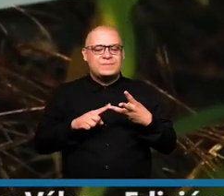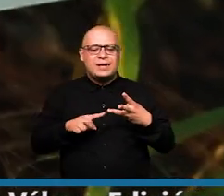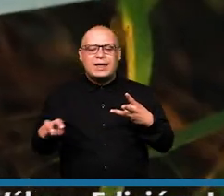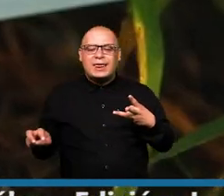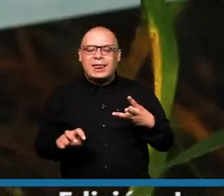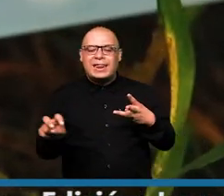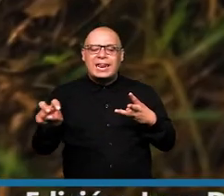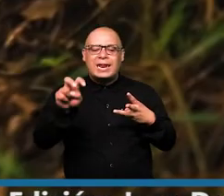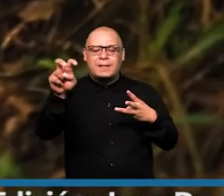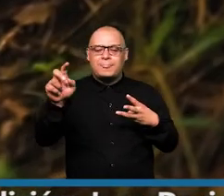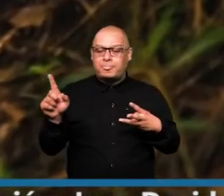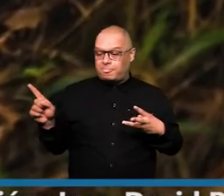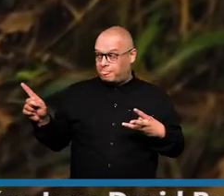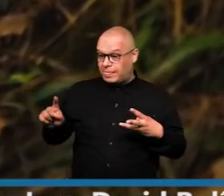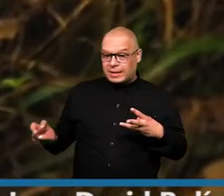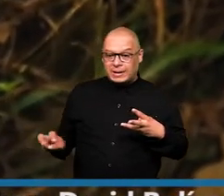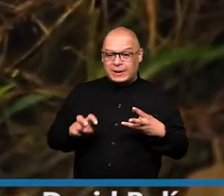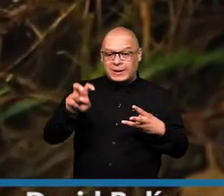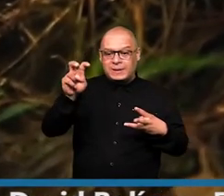seres humanos.